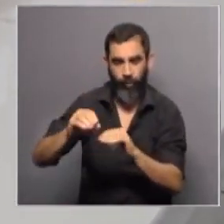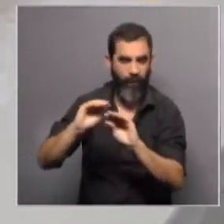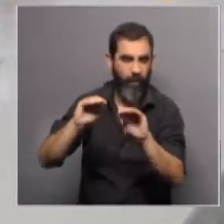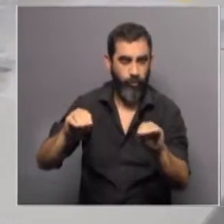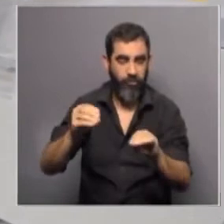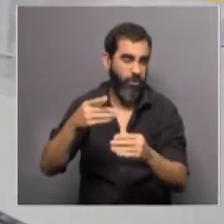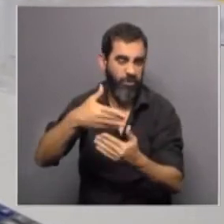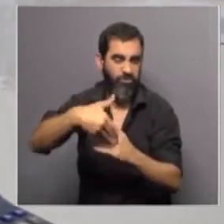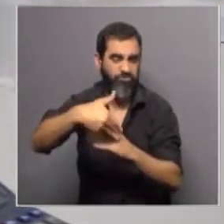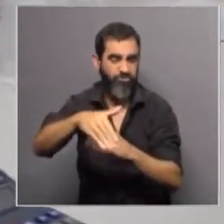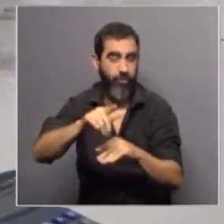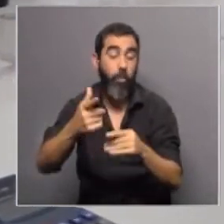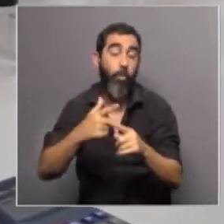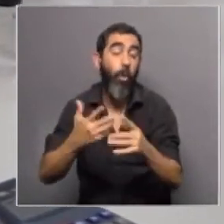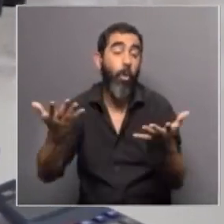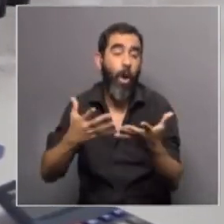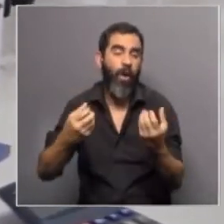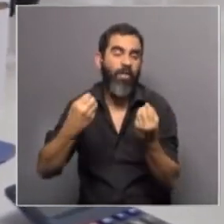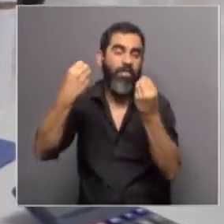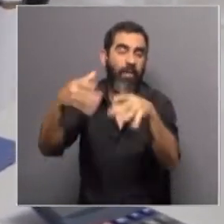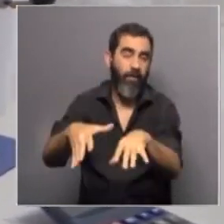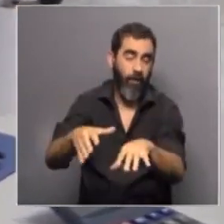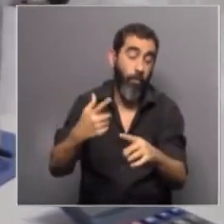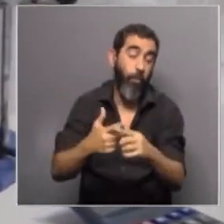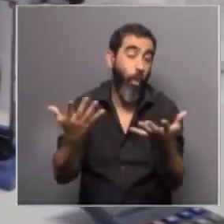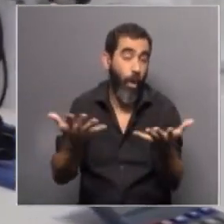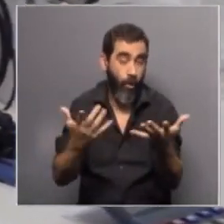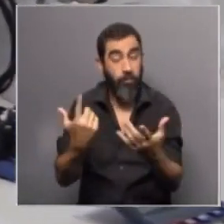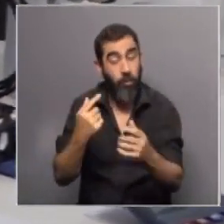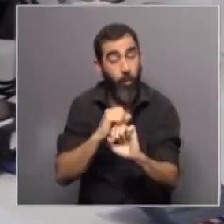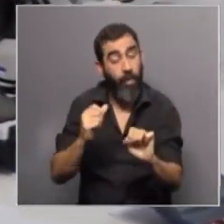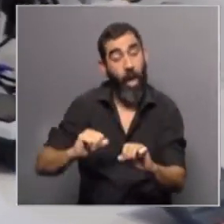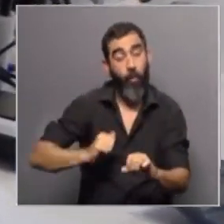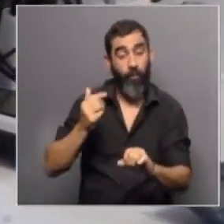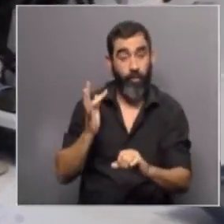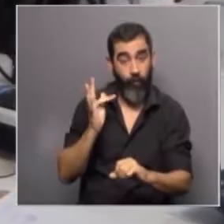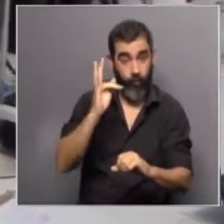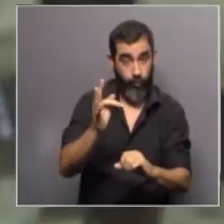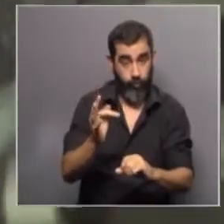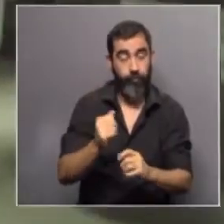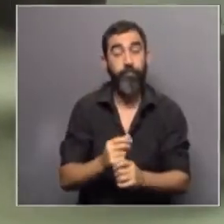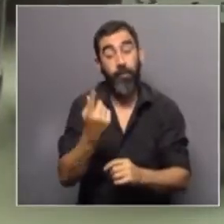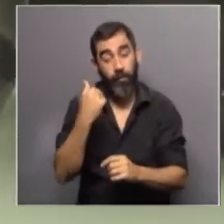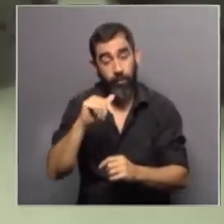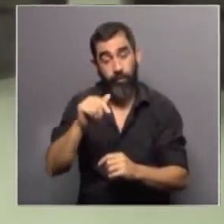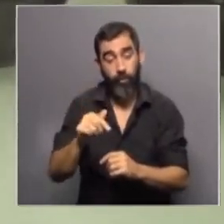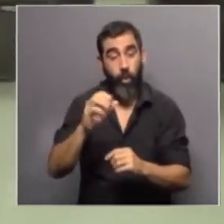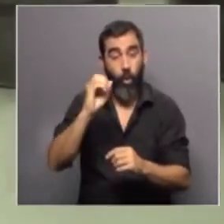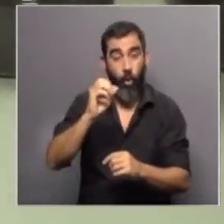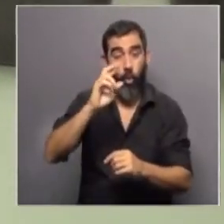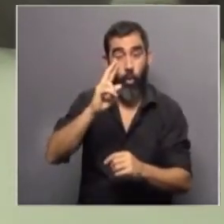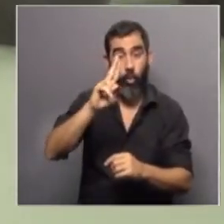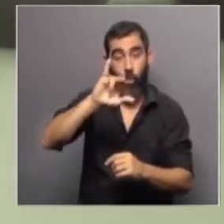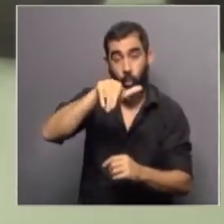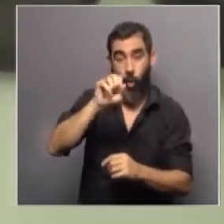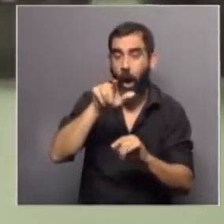un residuo por el momento no aprovechado en su totalidad. A partir de ahí, estos son los orujos, tal cual vienen